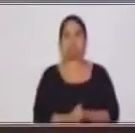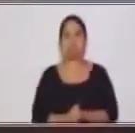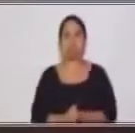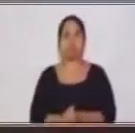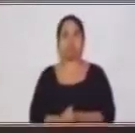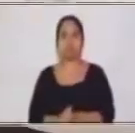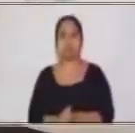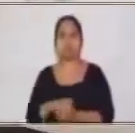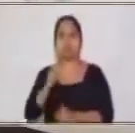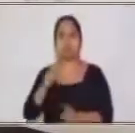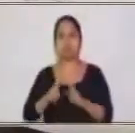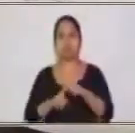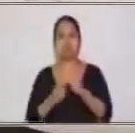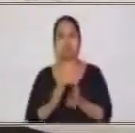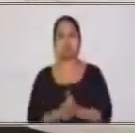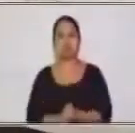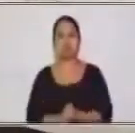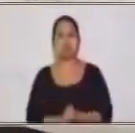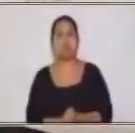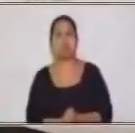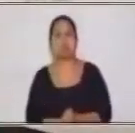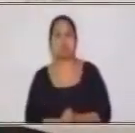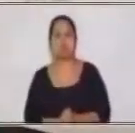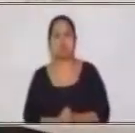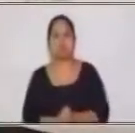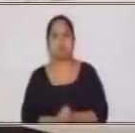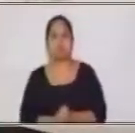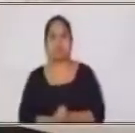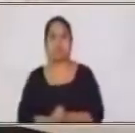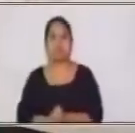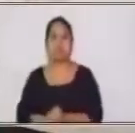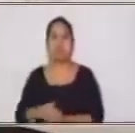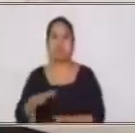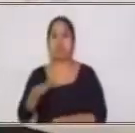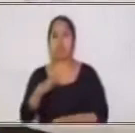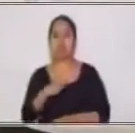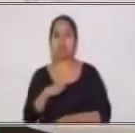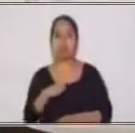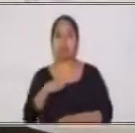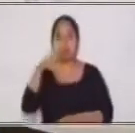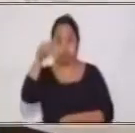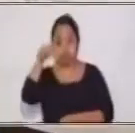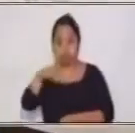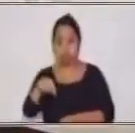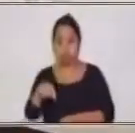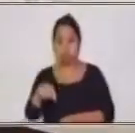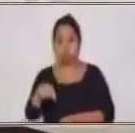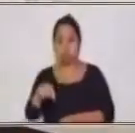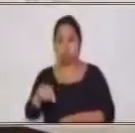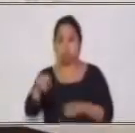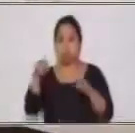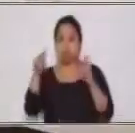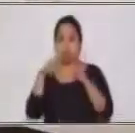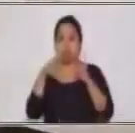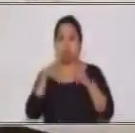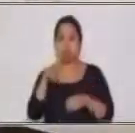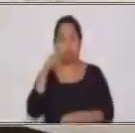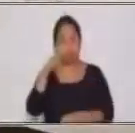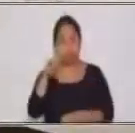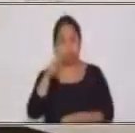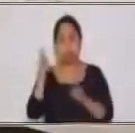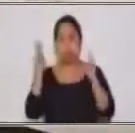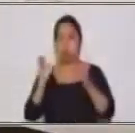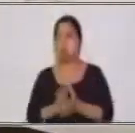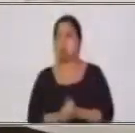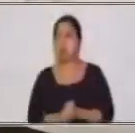inicio. El contexto que les voy a estar identificando en este momento son las corrientes literarias que estuvieron